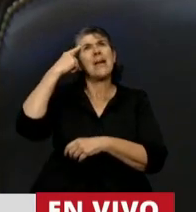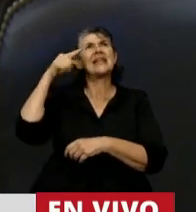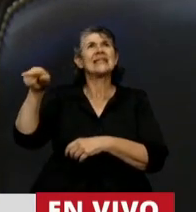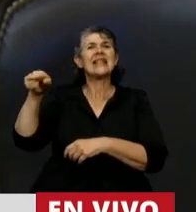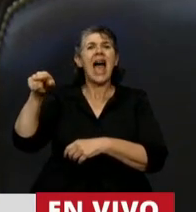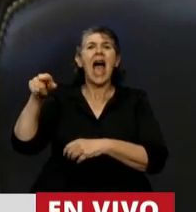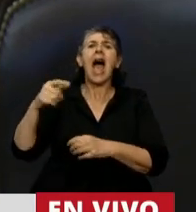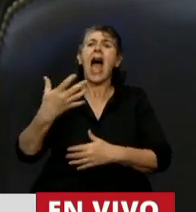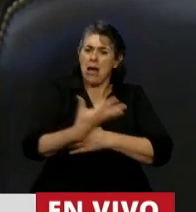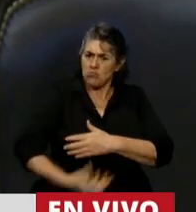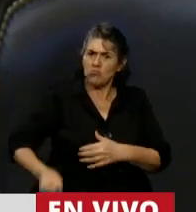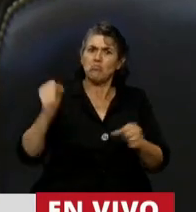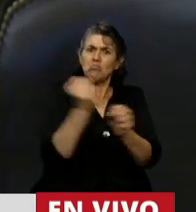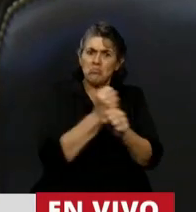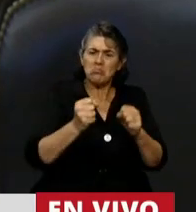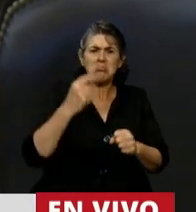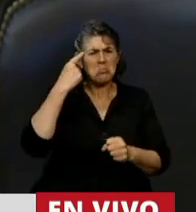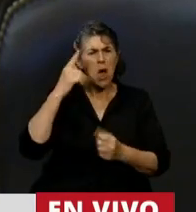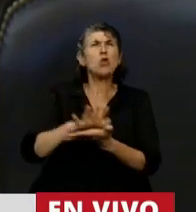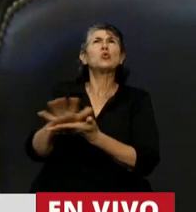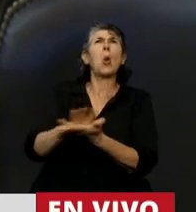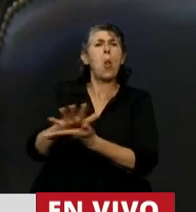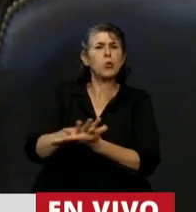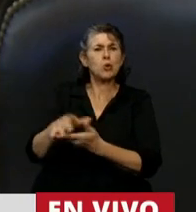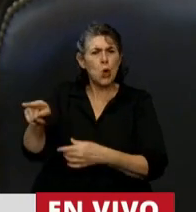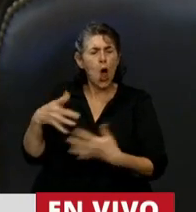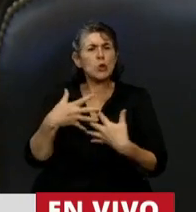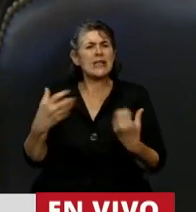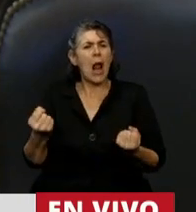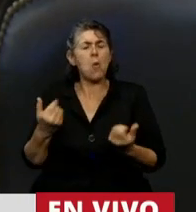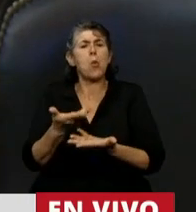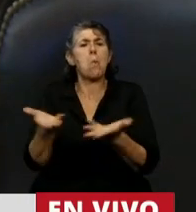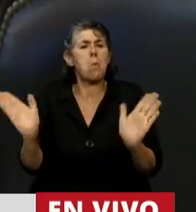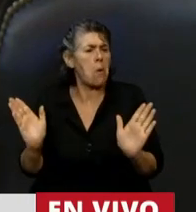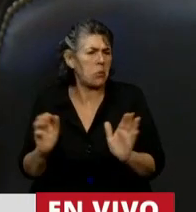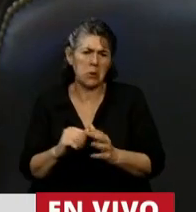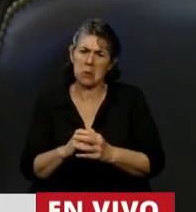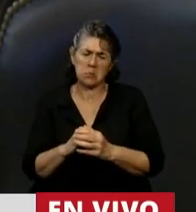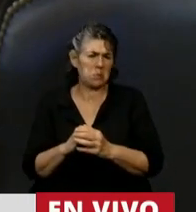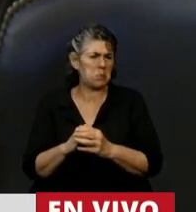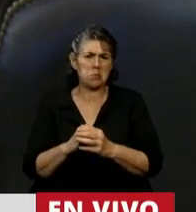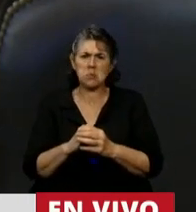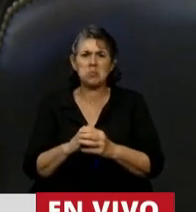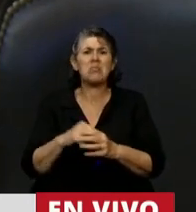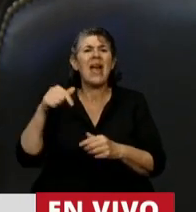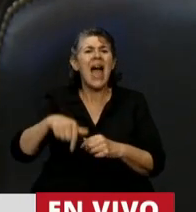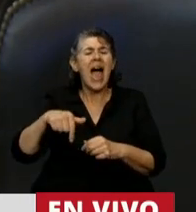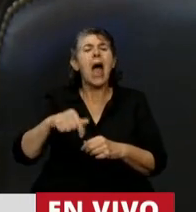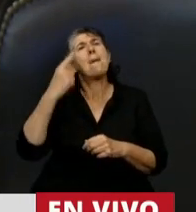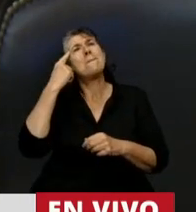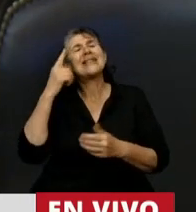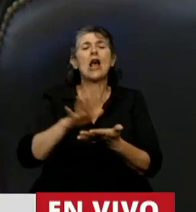soluciones que espera para la salud pública, y menos aún con esta ley que estamos solucionando el problema de muertes